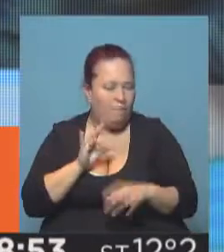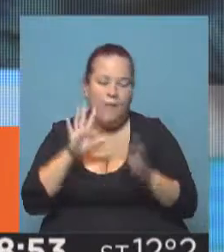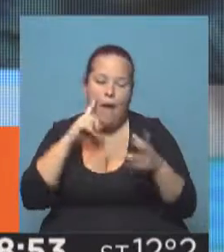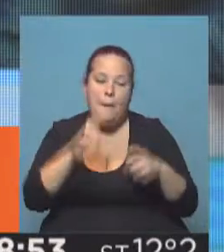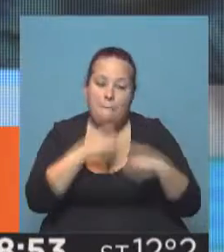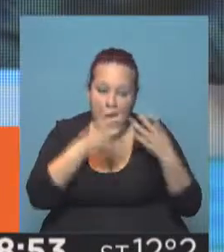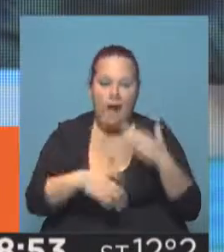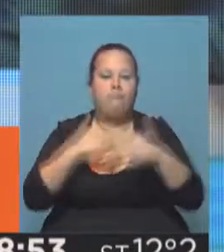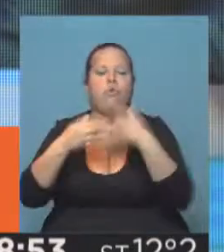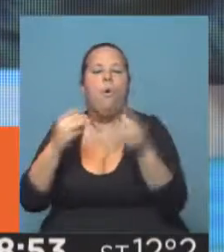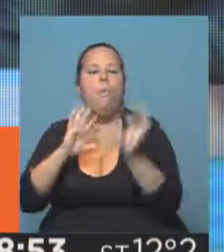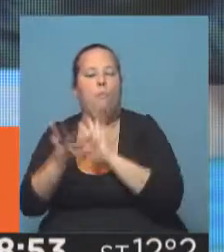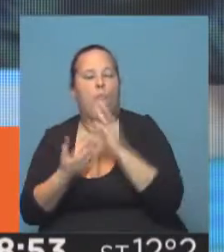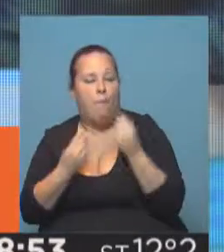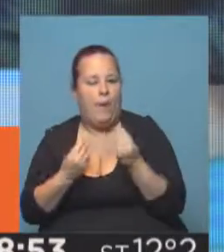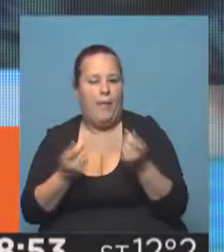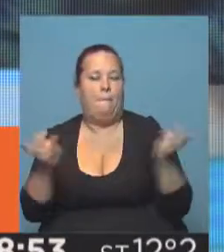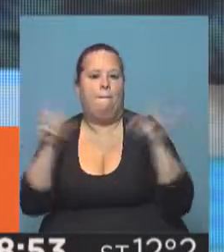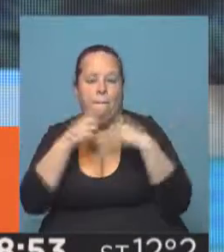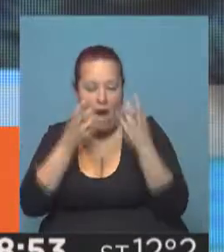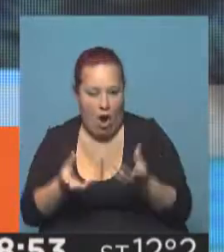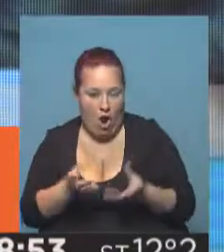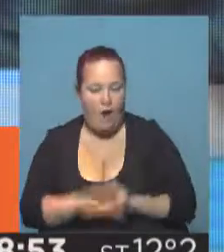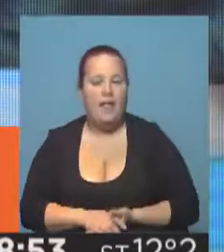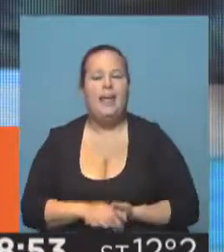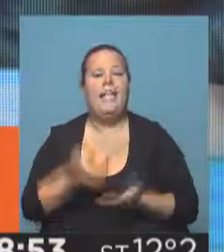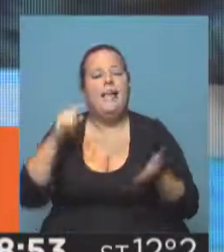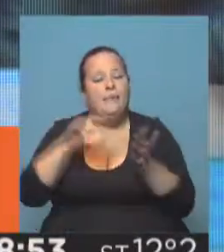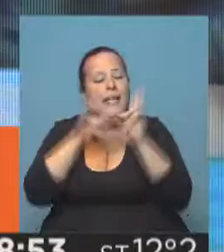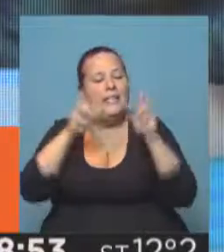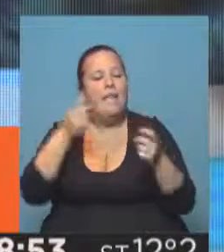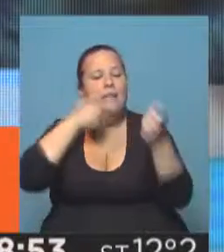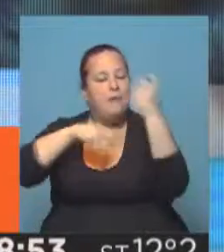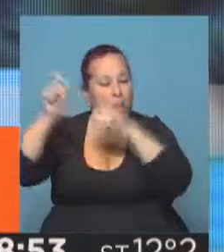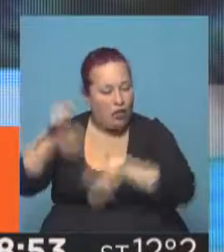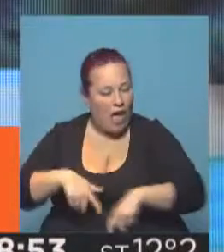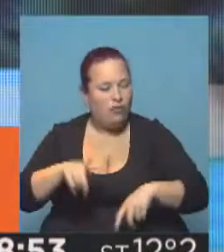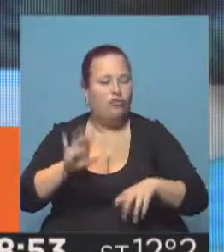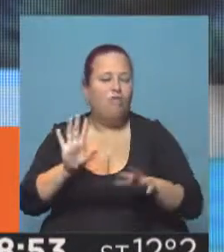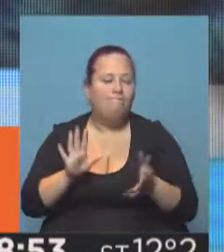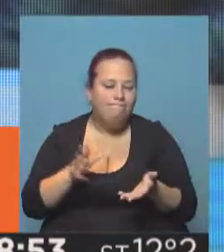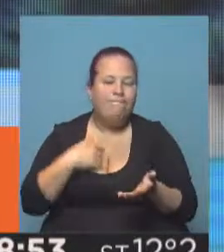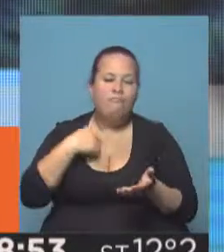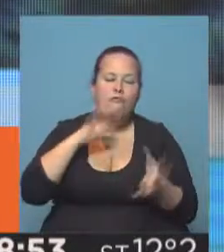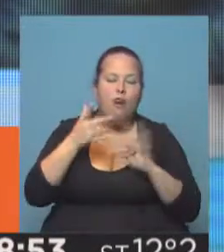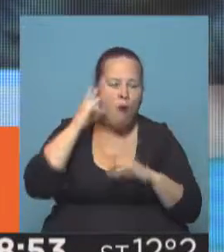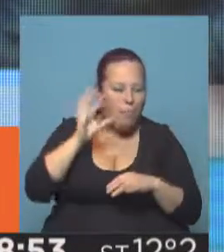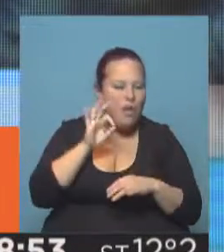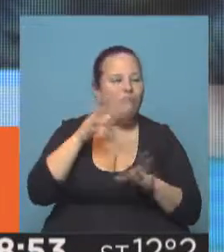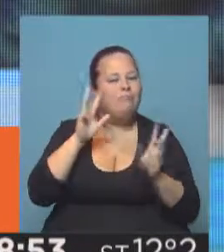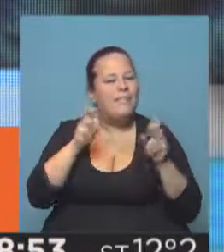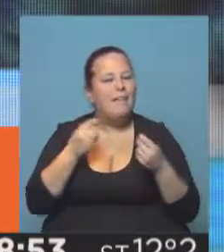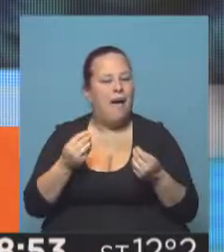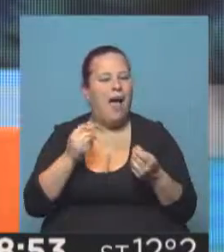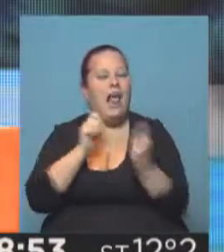ver cuán rápido puede recuperarse las pymes. Y la cuestión creo que de las importaciones, a mi entender, es una cuestión más de que